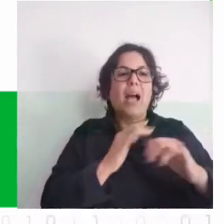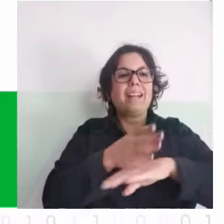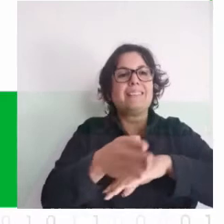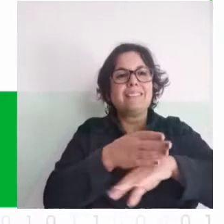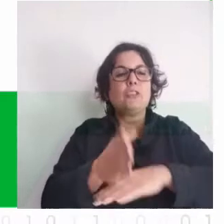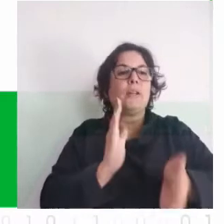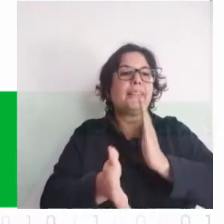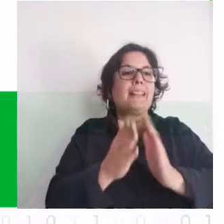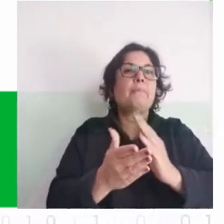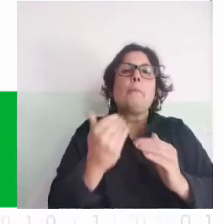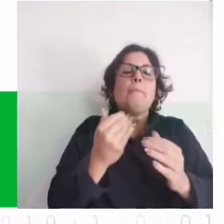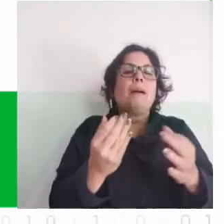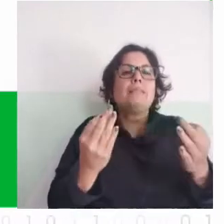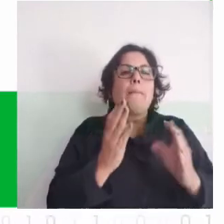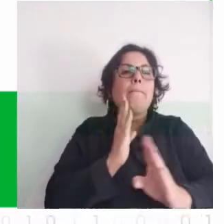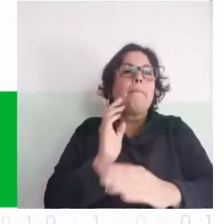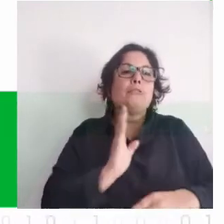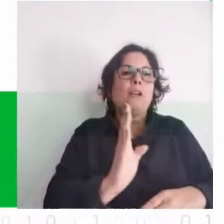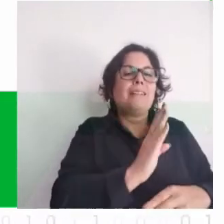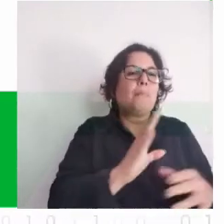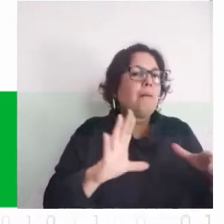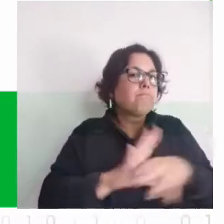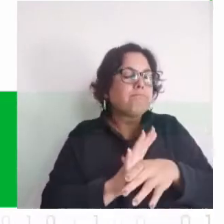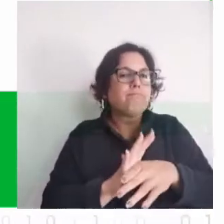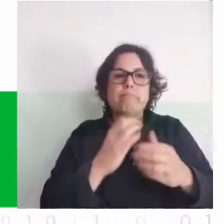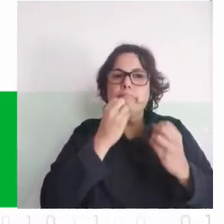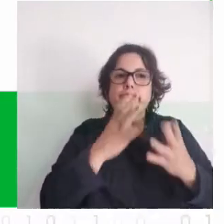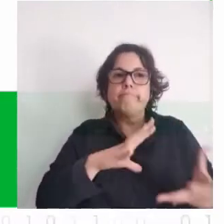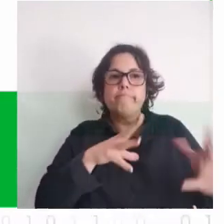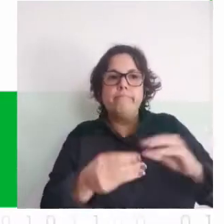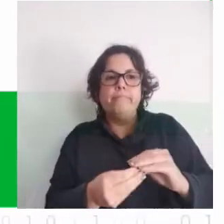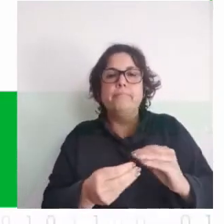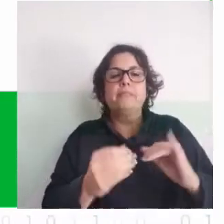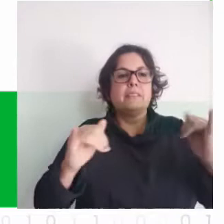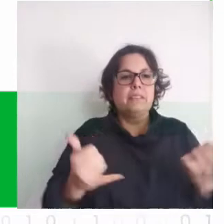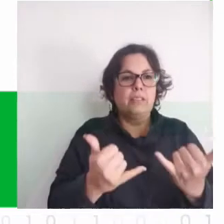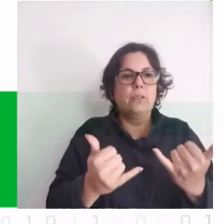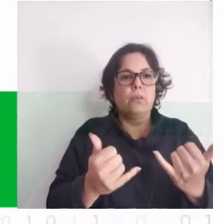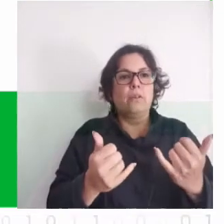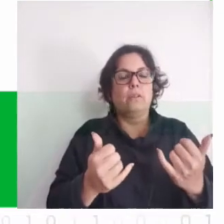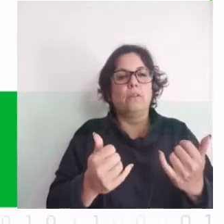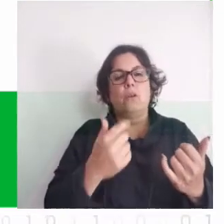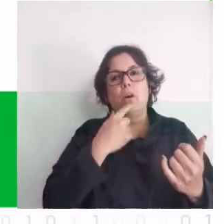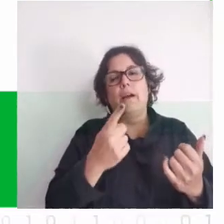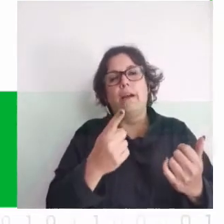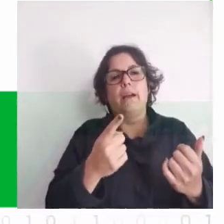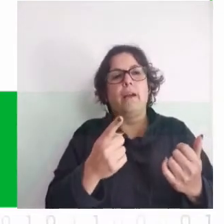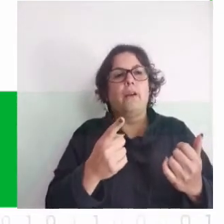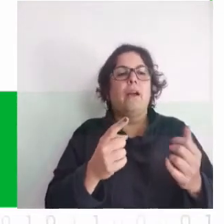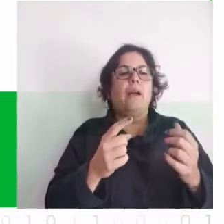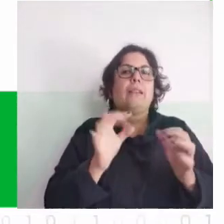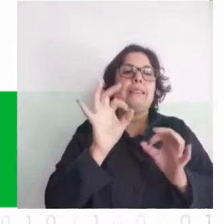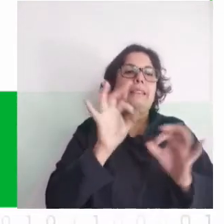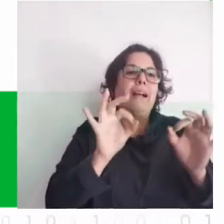más precisos y personalizados. Y ya el one size fits all, o la talla única